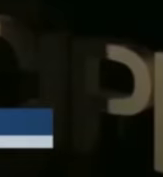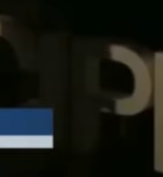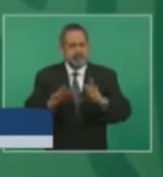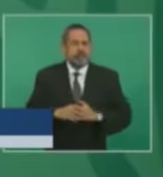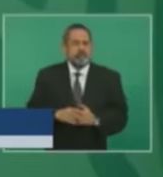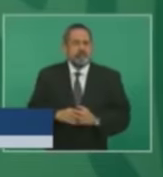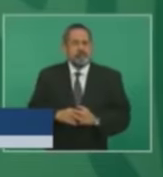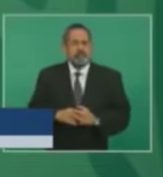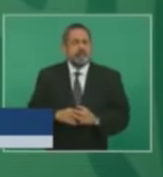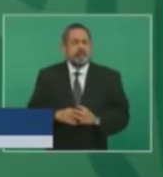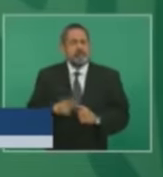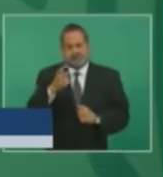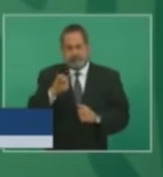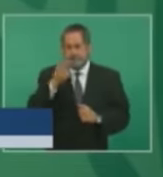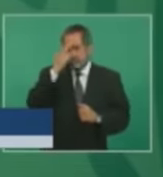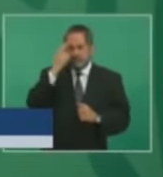parte.